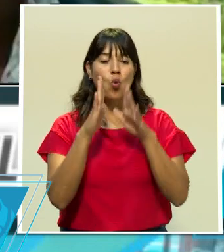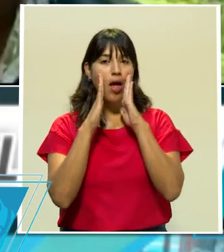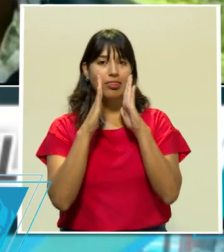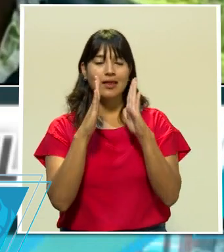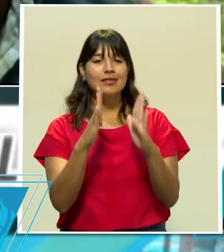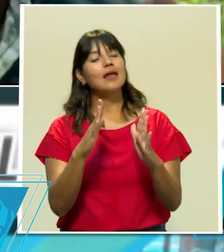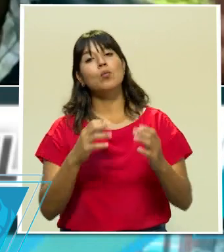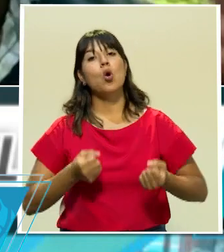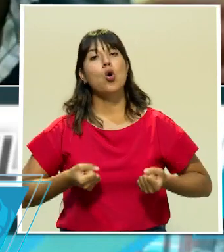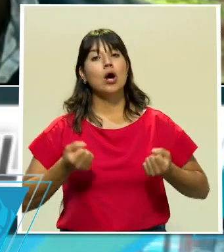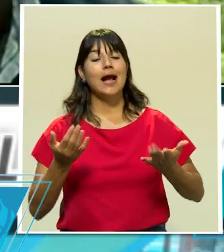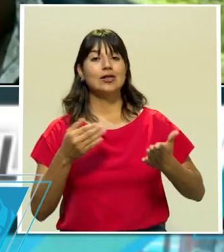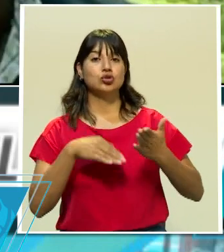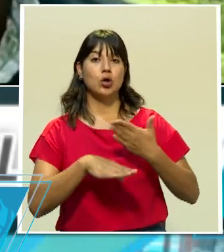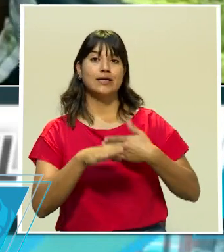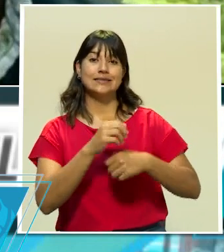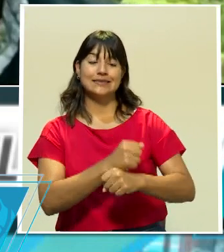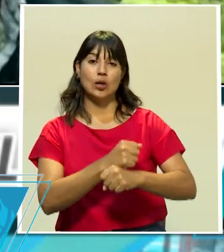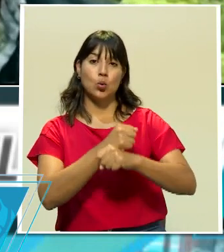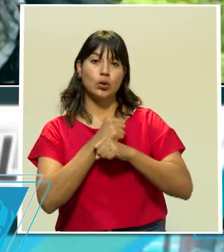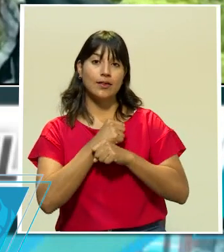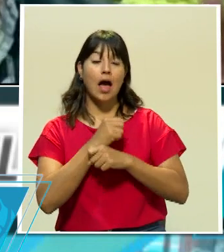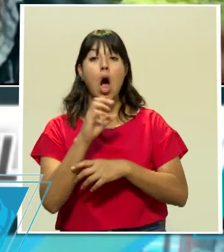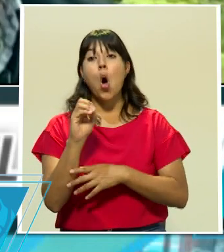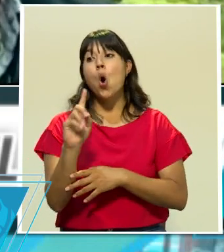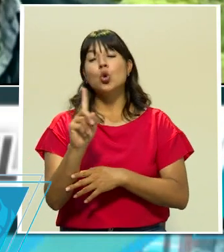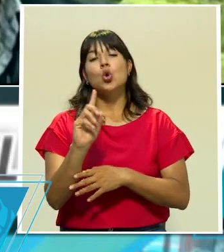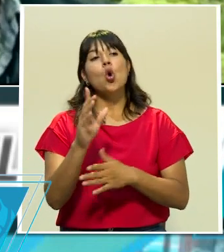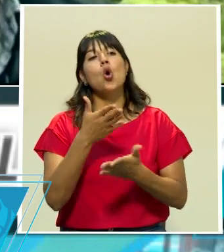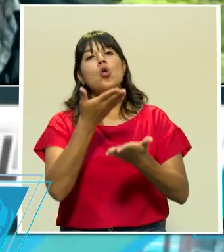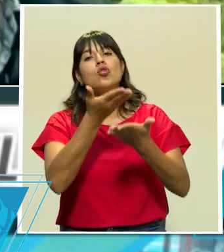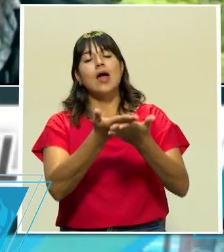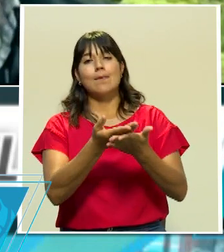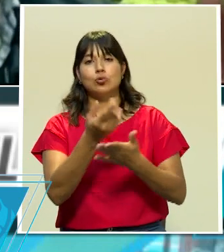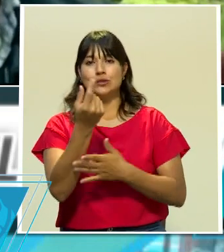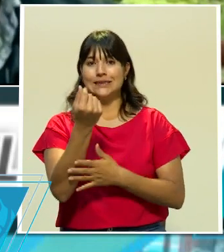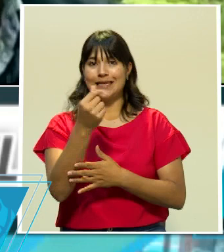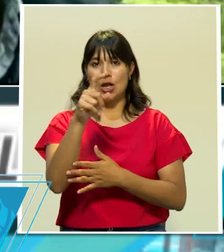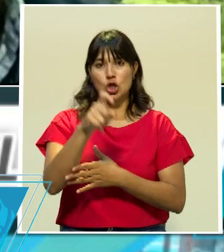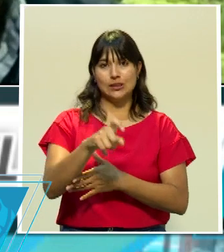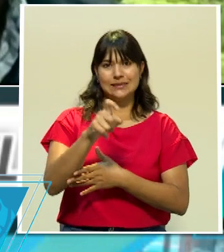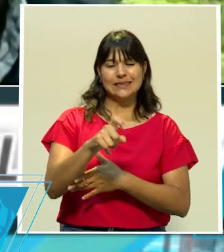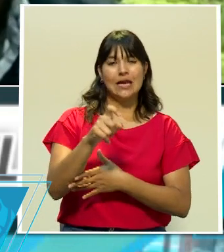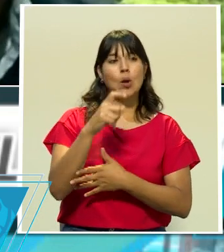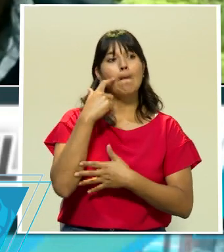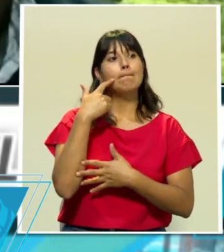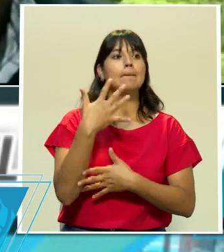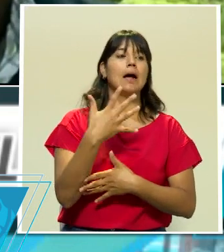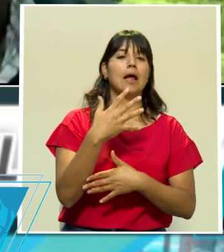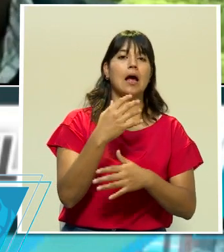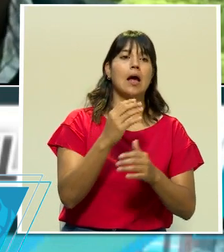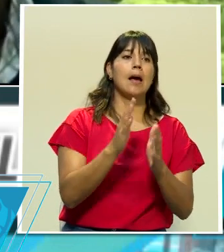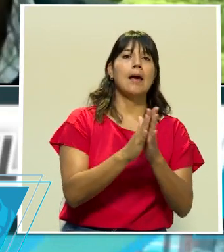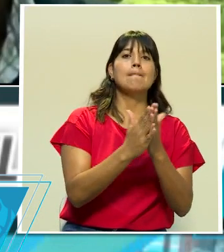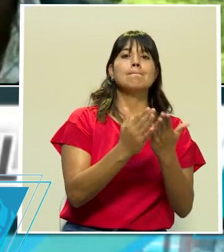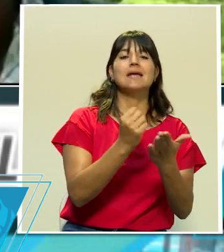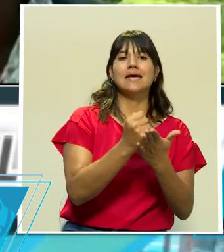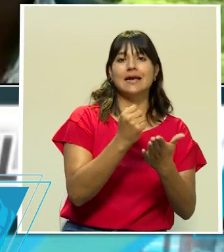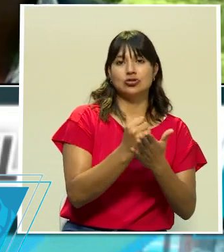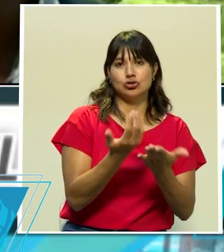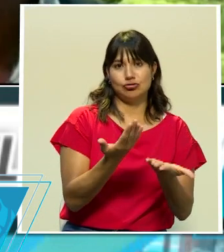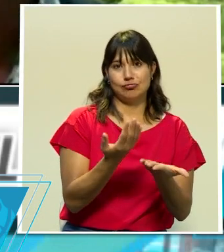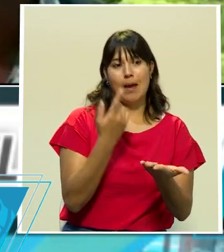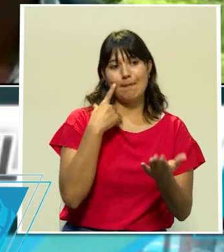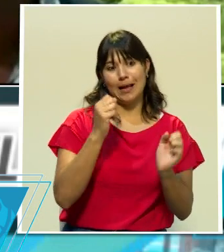seguridad o si no damos los recursos necesarios para que Migración ejerza un control adecuado? Entonces, ese gasto,